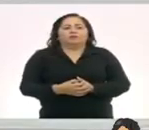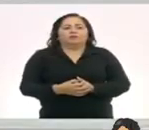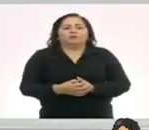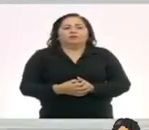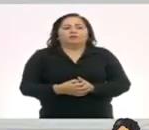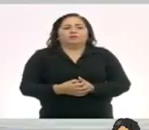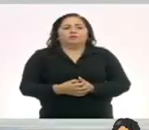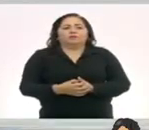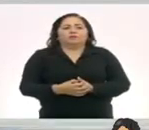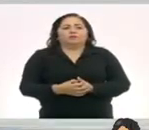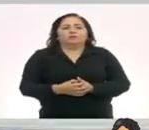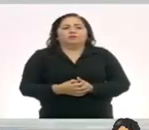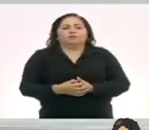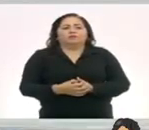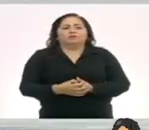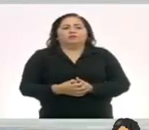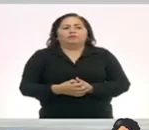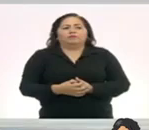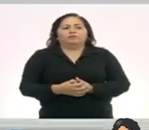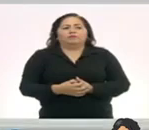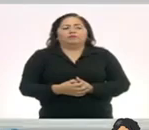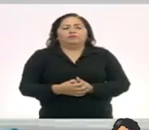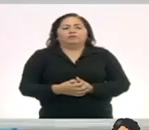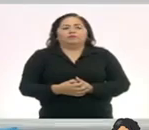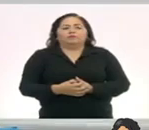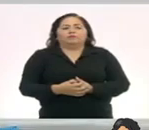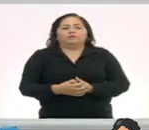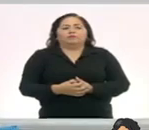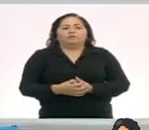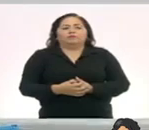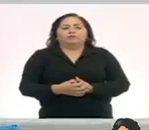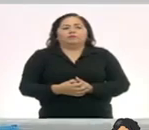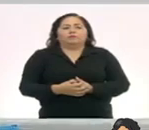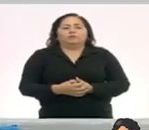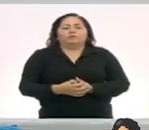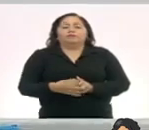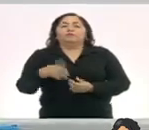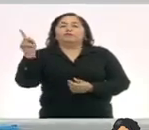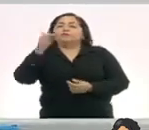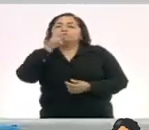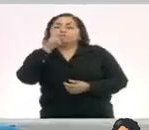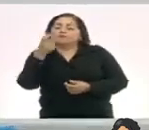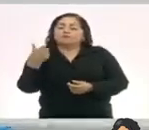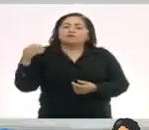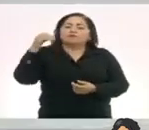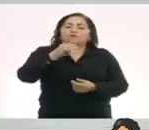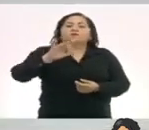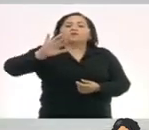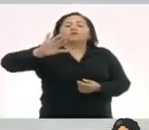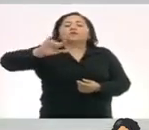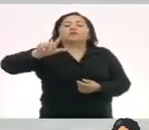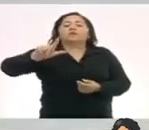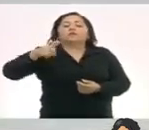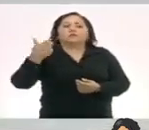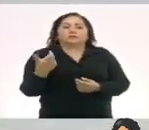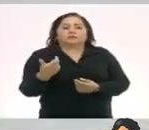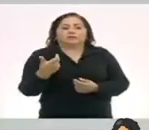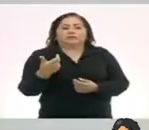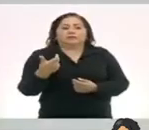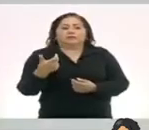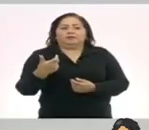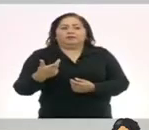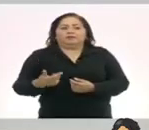7. Y le quitamos 1, 5. Muy bien. 57 pesos aportó el